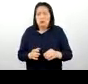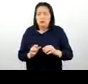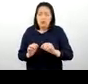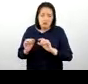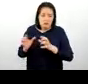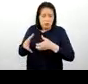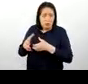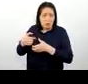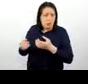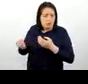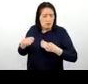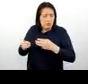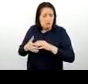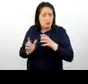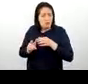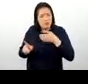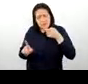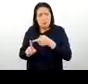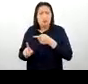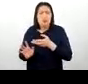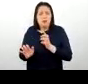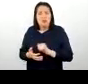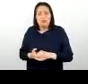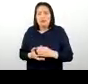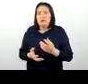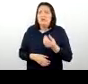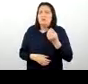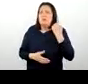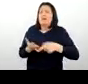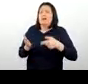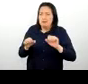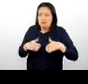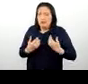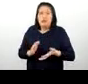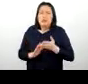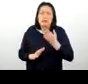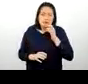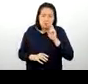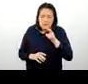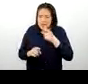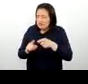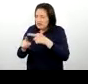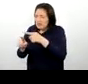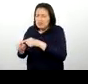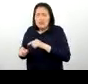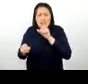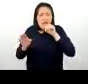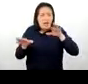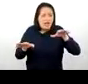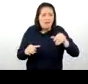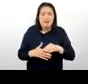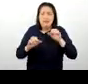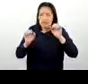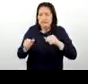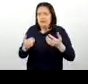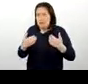mercado muy especializados, ¿no? Justamente para poder ir observando diferentes especies de aves que tenemos